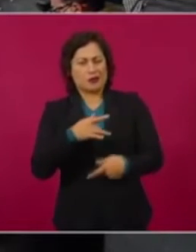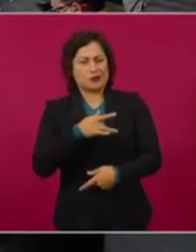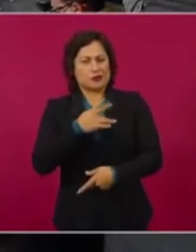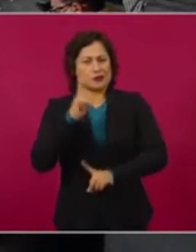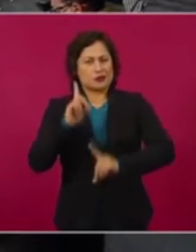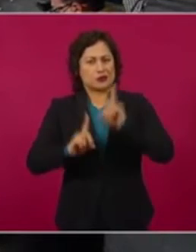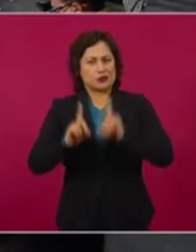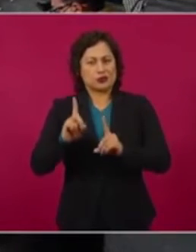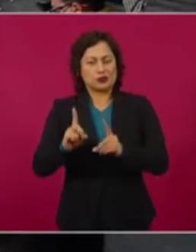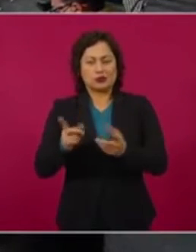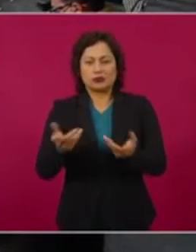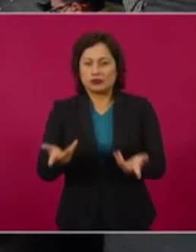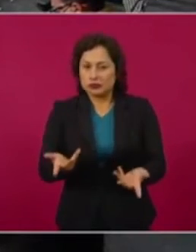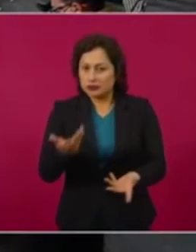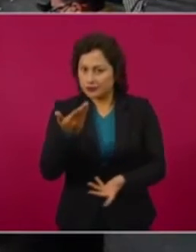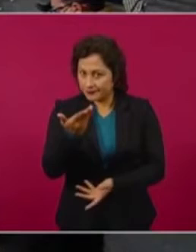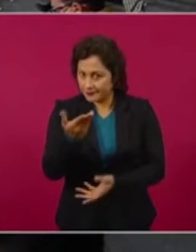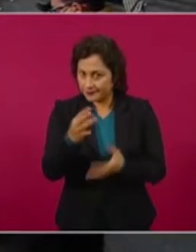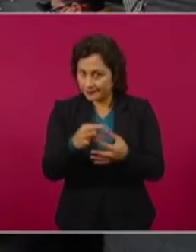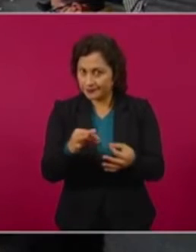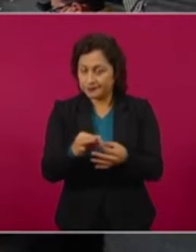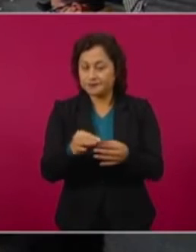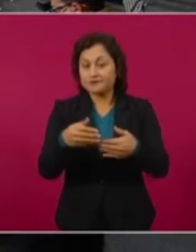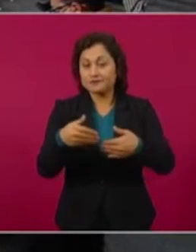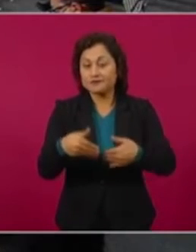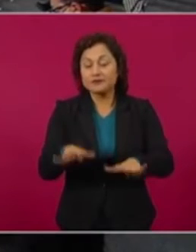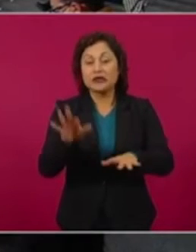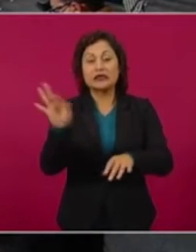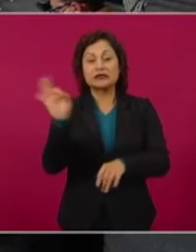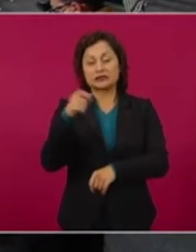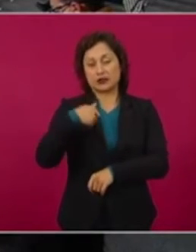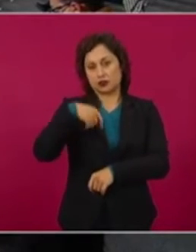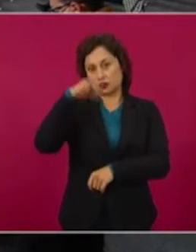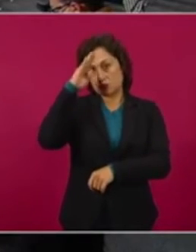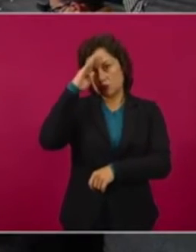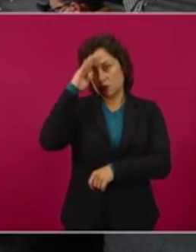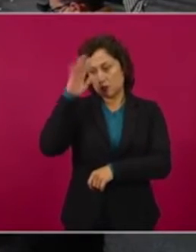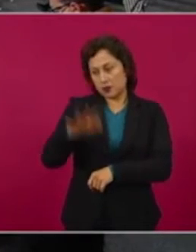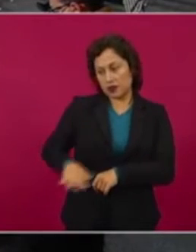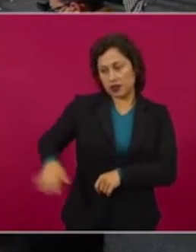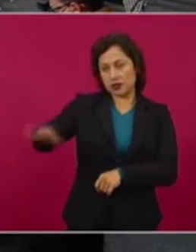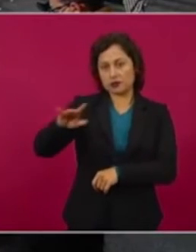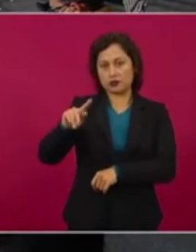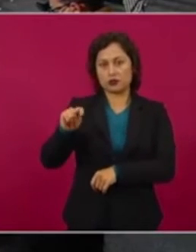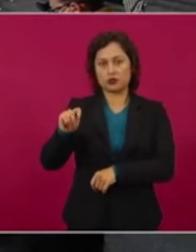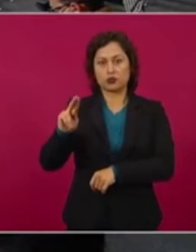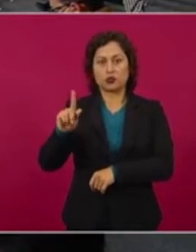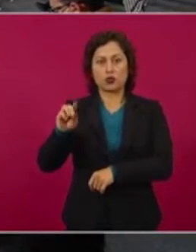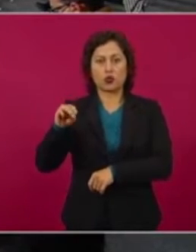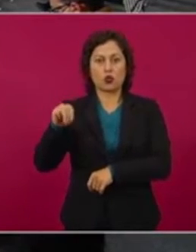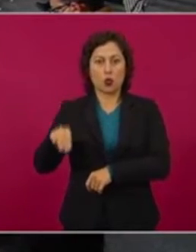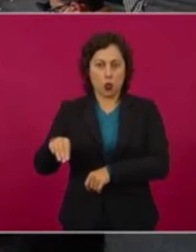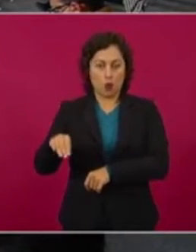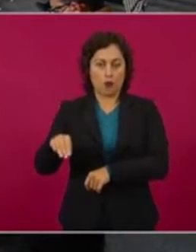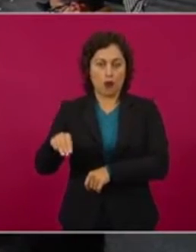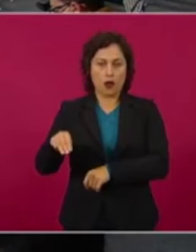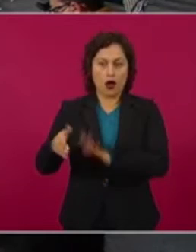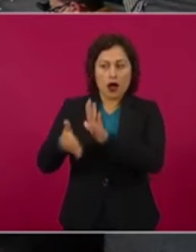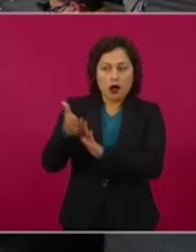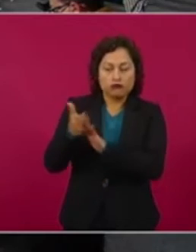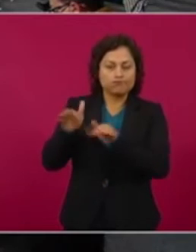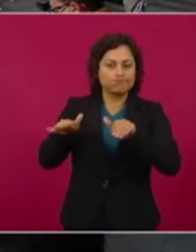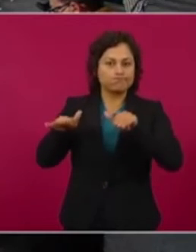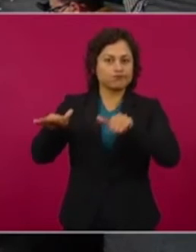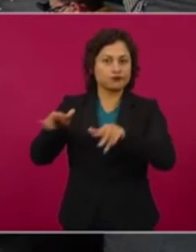histórico que en este proceso que tiene Tulum en este momento de crecimiento con el aeropuerto